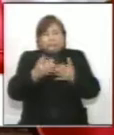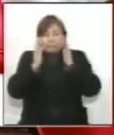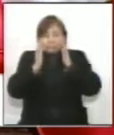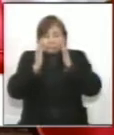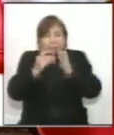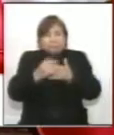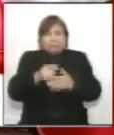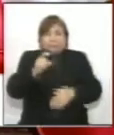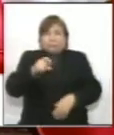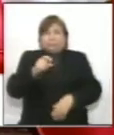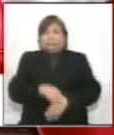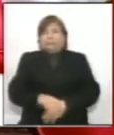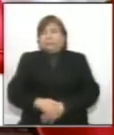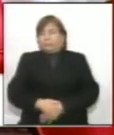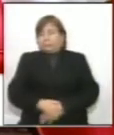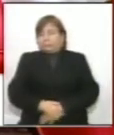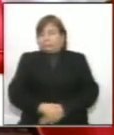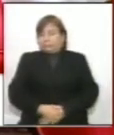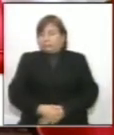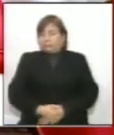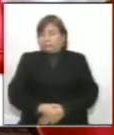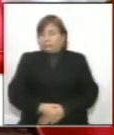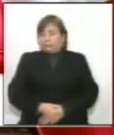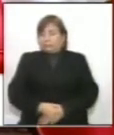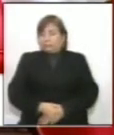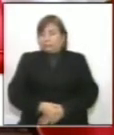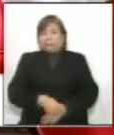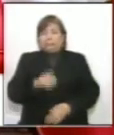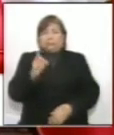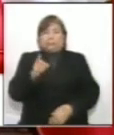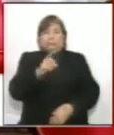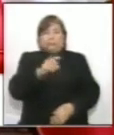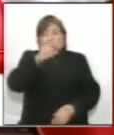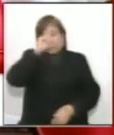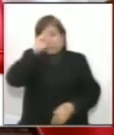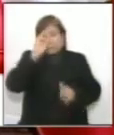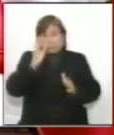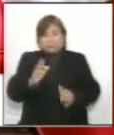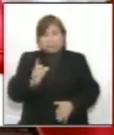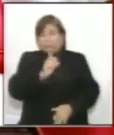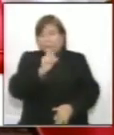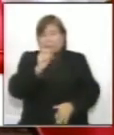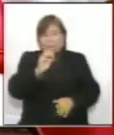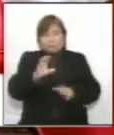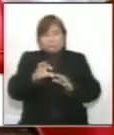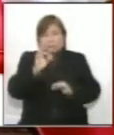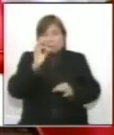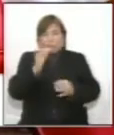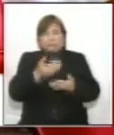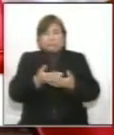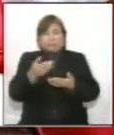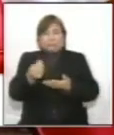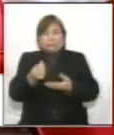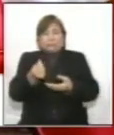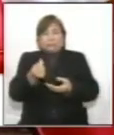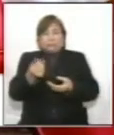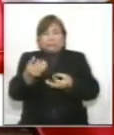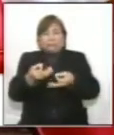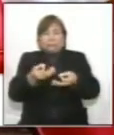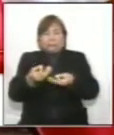realmente se merece. Es el voto de aquellos peruanos que no encuentran cómo recuperar su economía, de